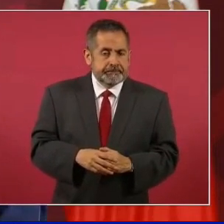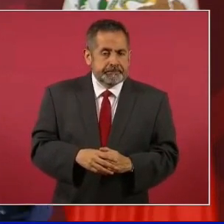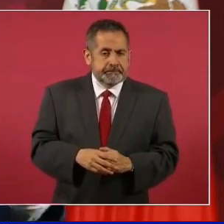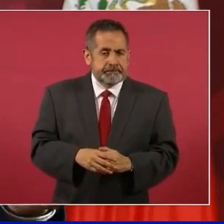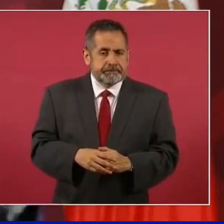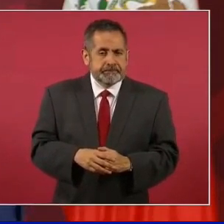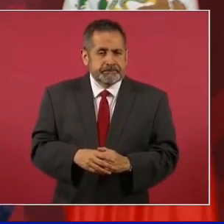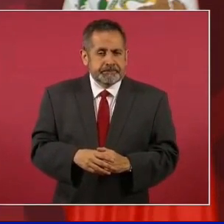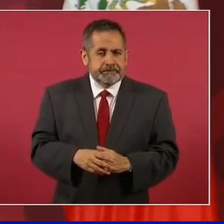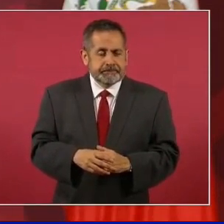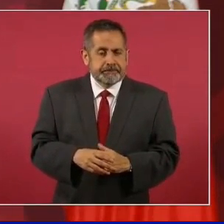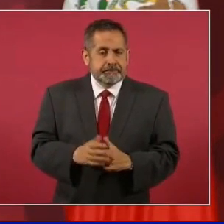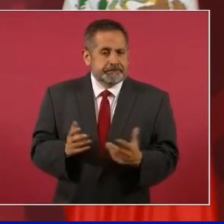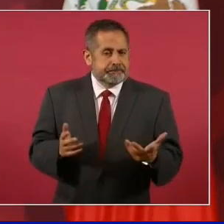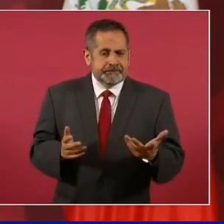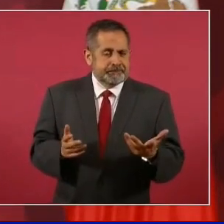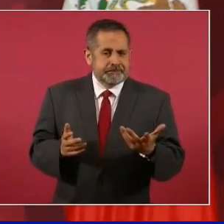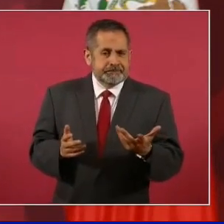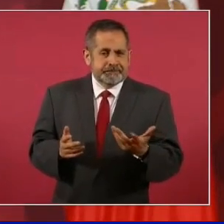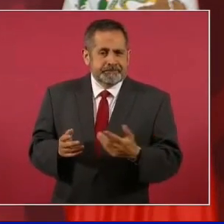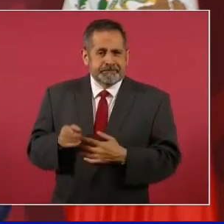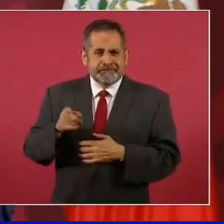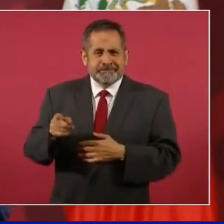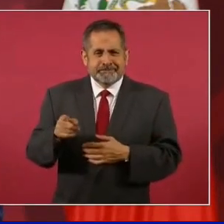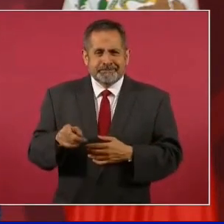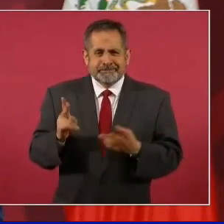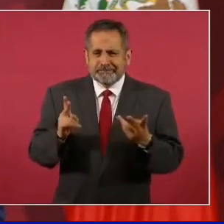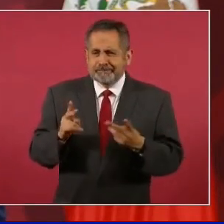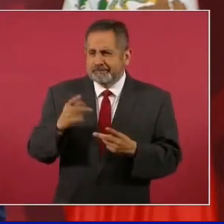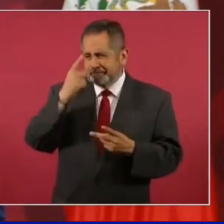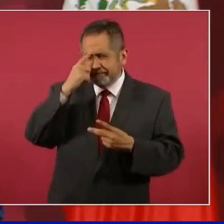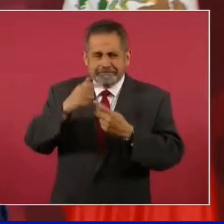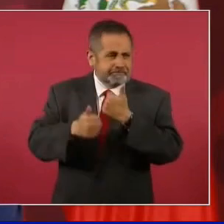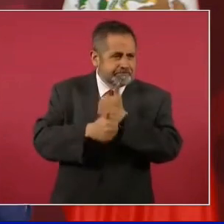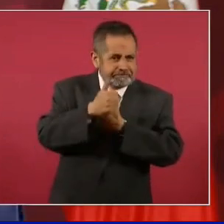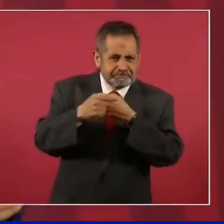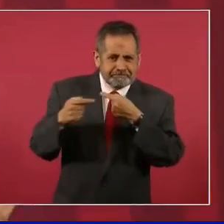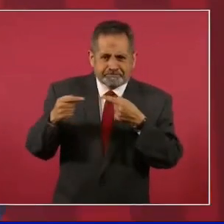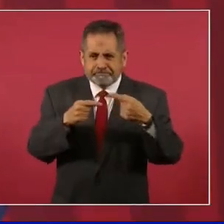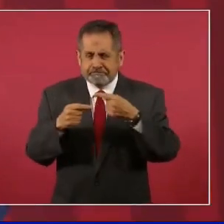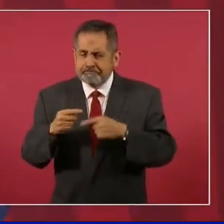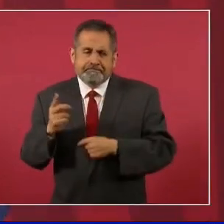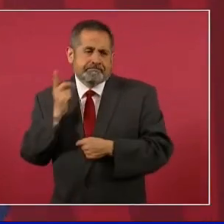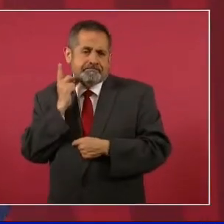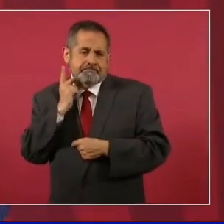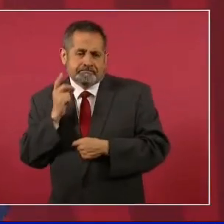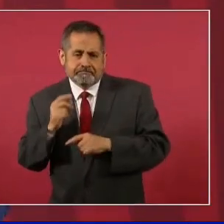y además no es una competencia de un legislador,